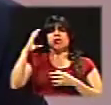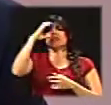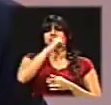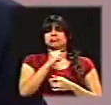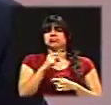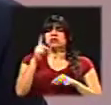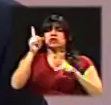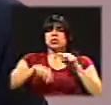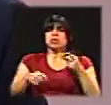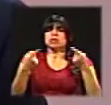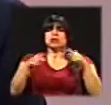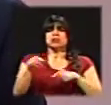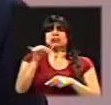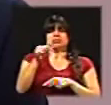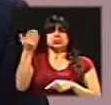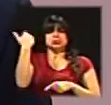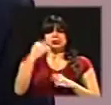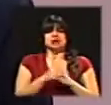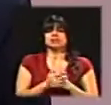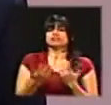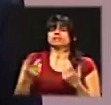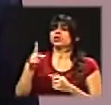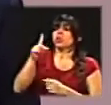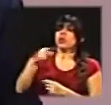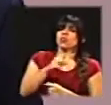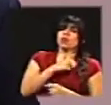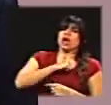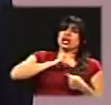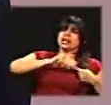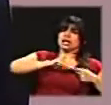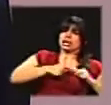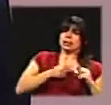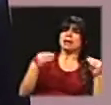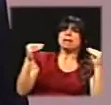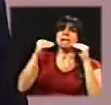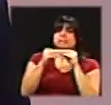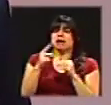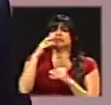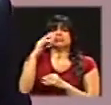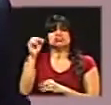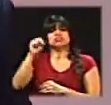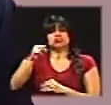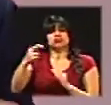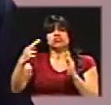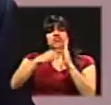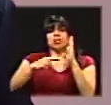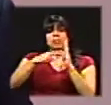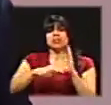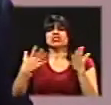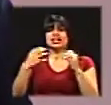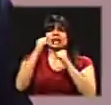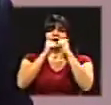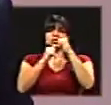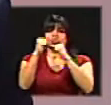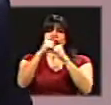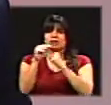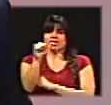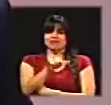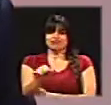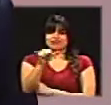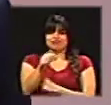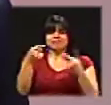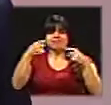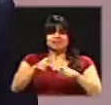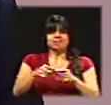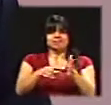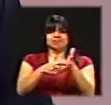puede repetirse lo mismo que ocurrió entonces? Es una herida más, nuevamente. Yo creo que sí, se están repitiendo estructuralmente el mismo fenómeno.